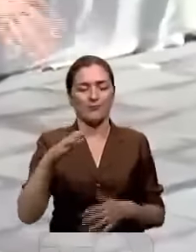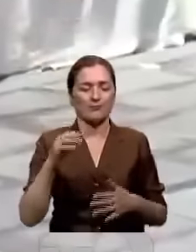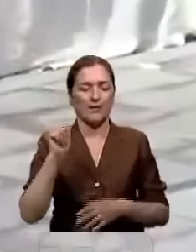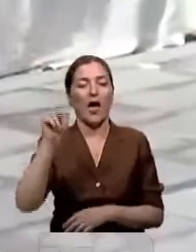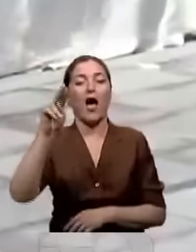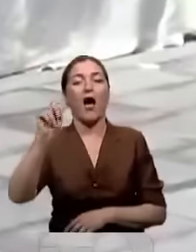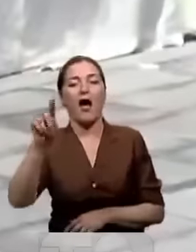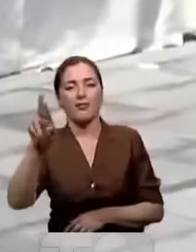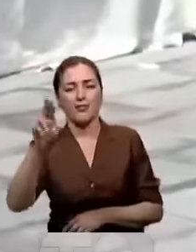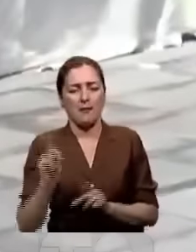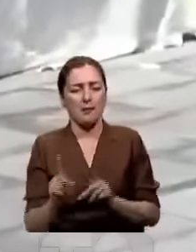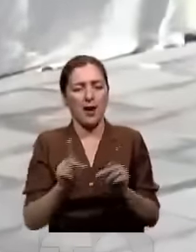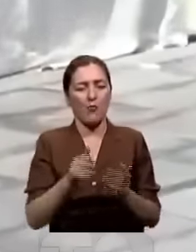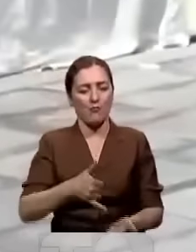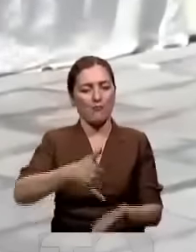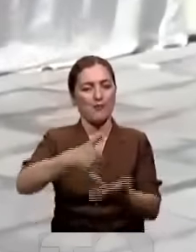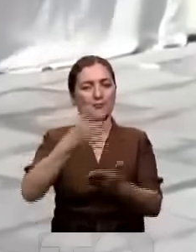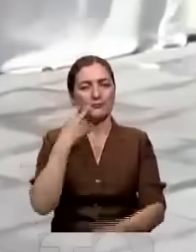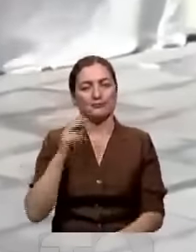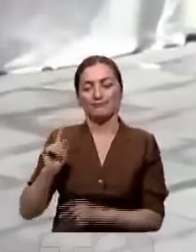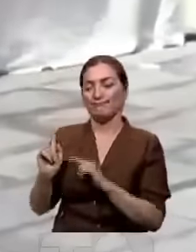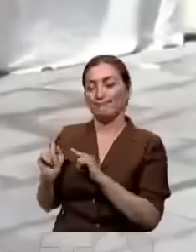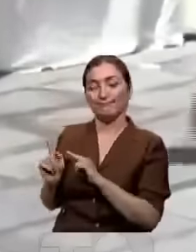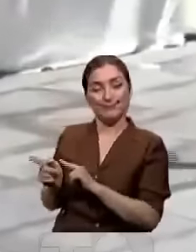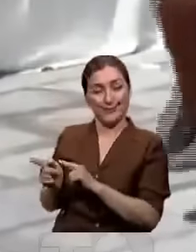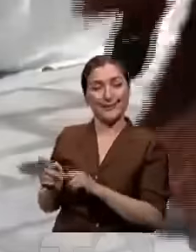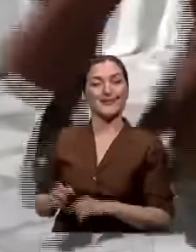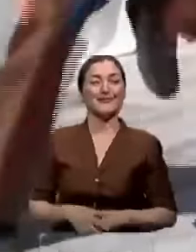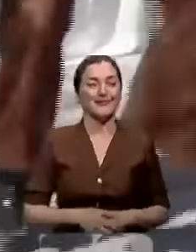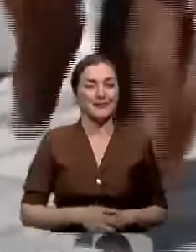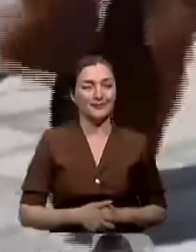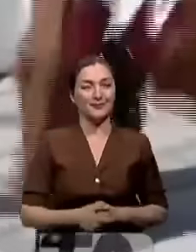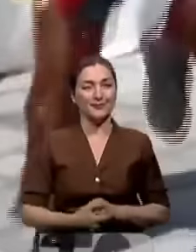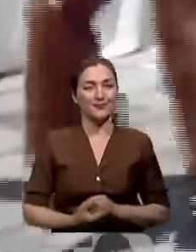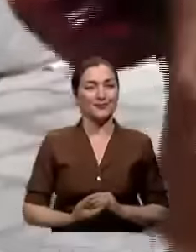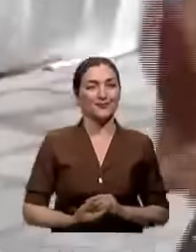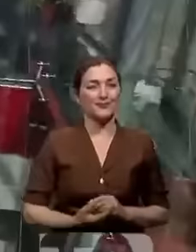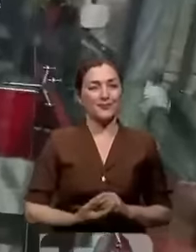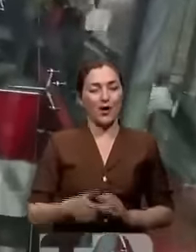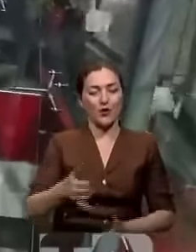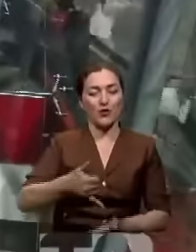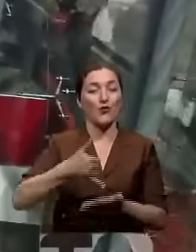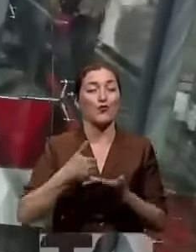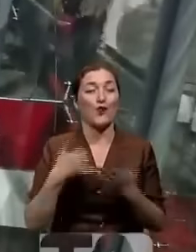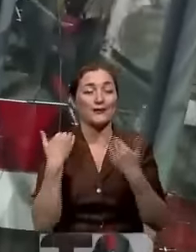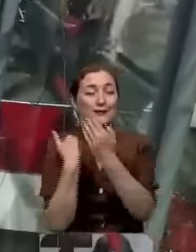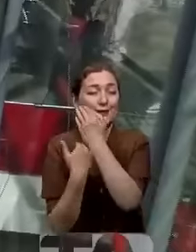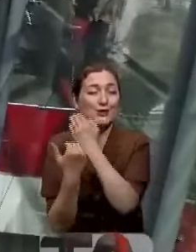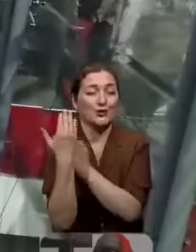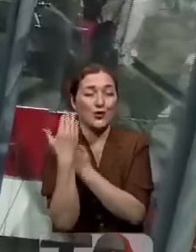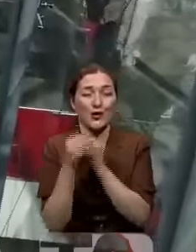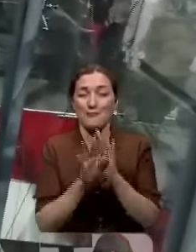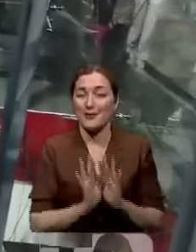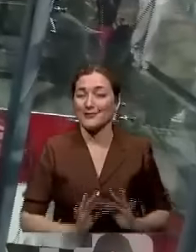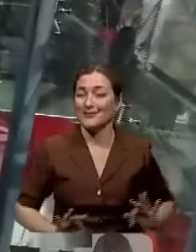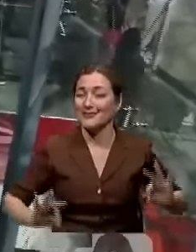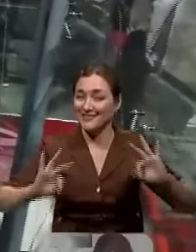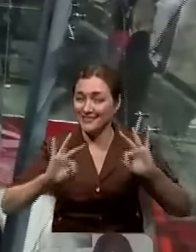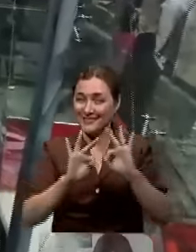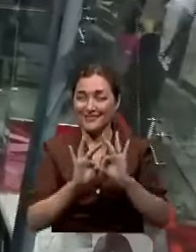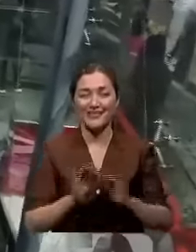esta premiación y ustedes pueden ver ya los trofeos de Podium Sport, unos trofeos además con historia. Con mucha historia, a ver